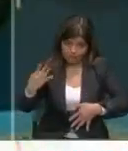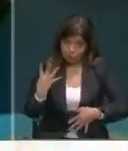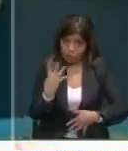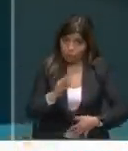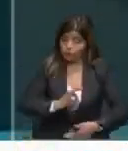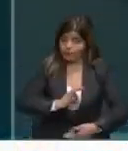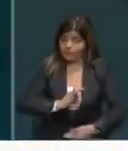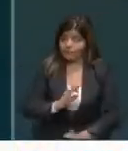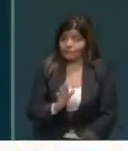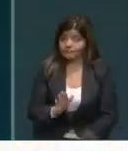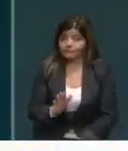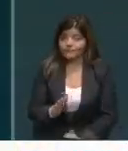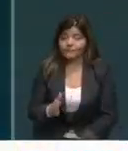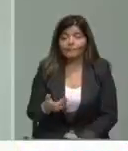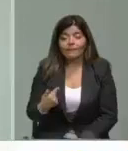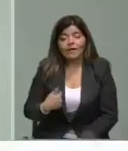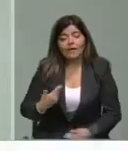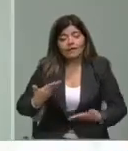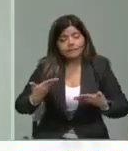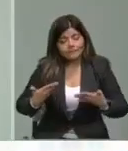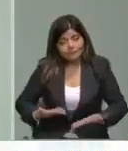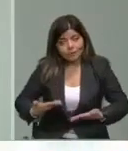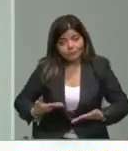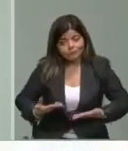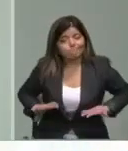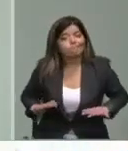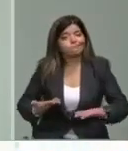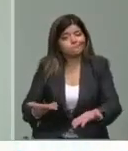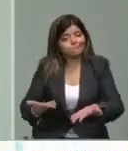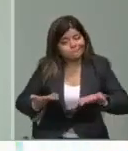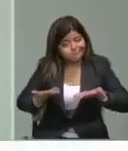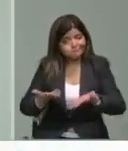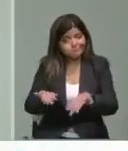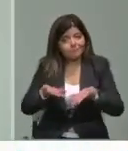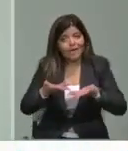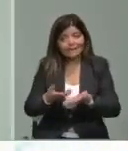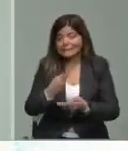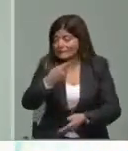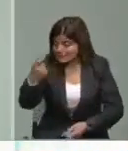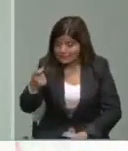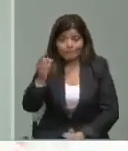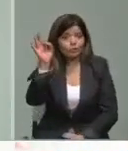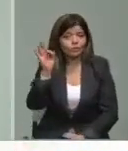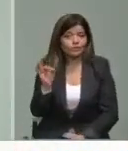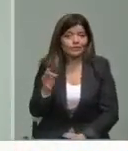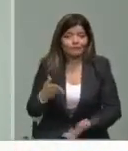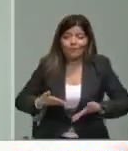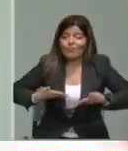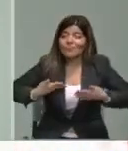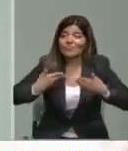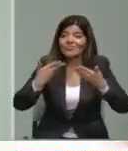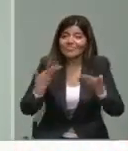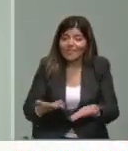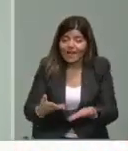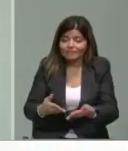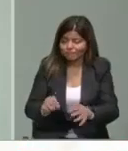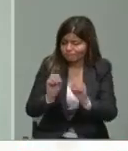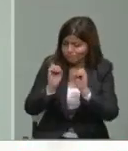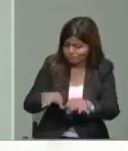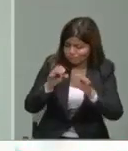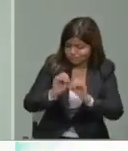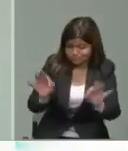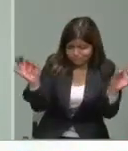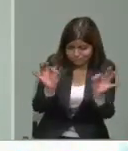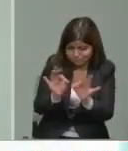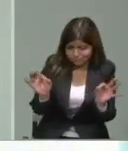Y el momento de que uno tiene que entregar todo, al 100%. No hay duda, no entra duda en ese... En